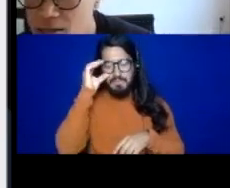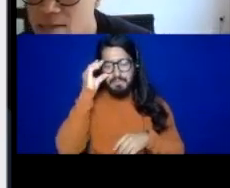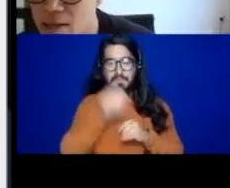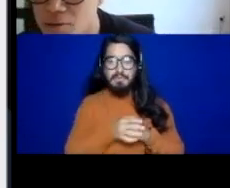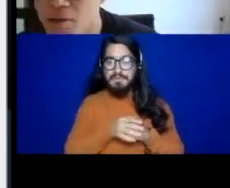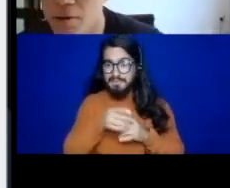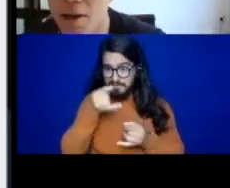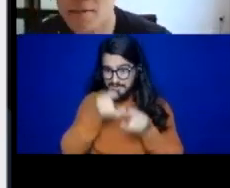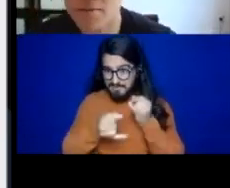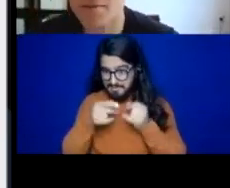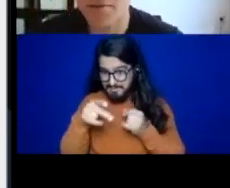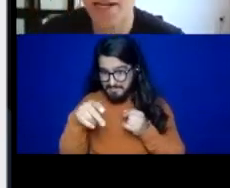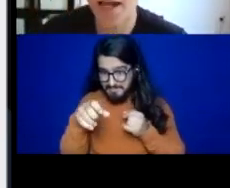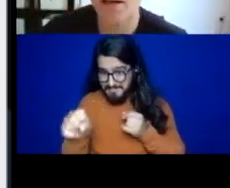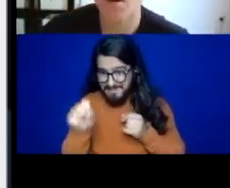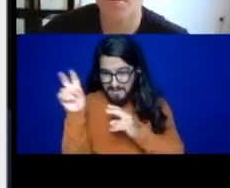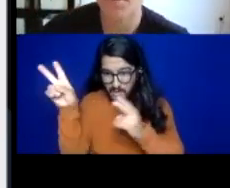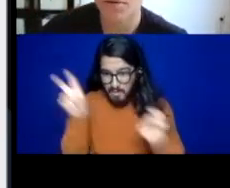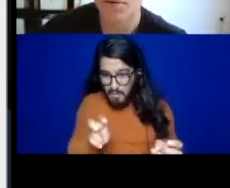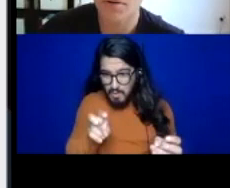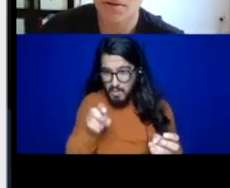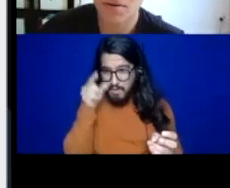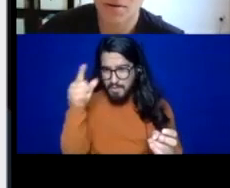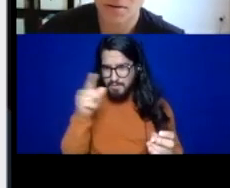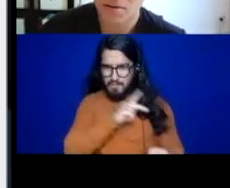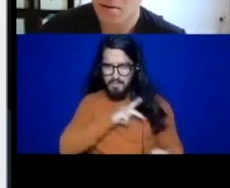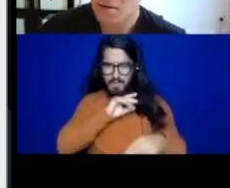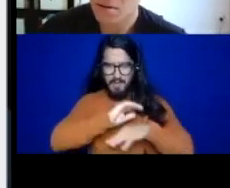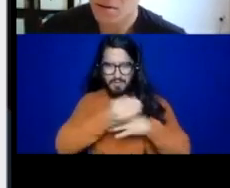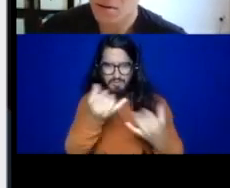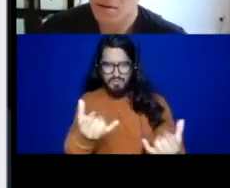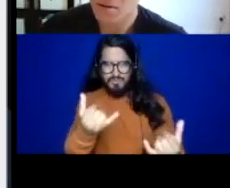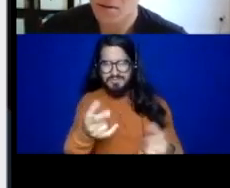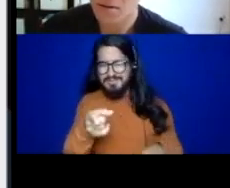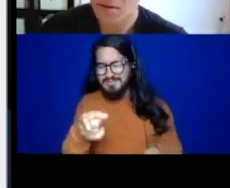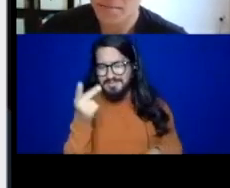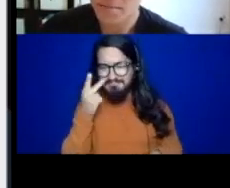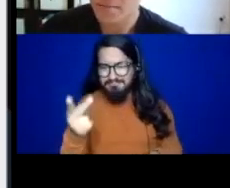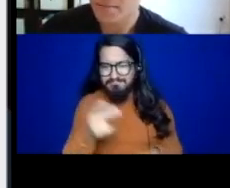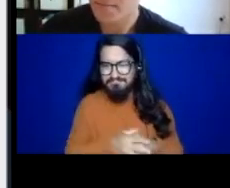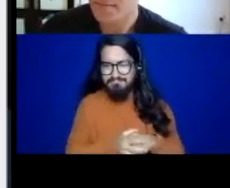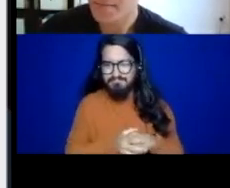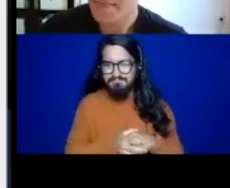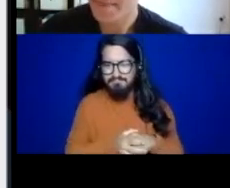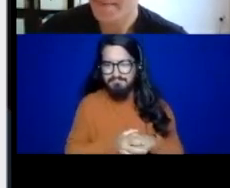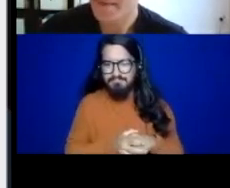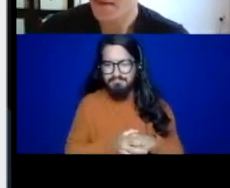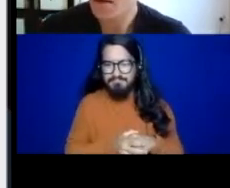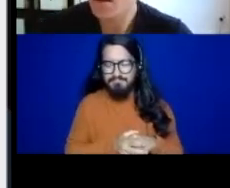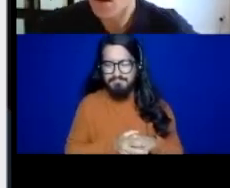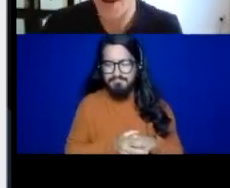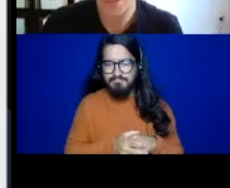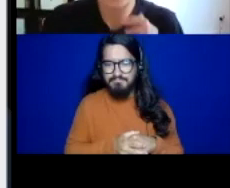Bueno, last pass, lo descargué en mi computadora, one password en mi